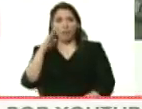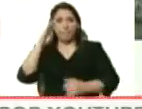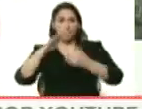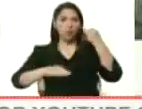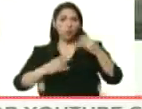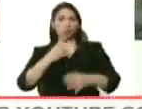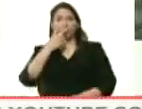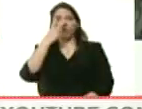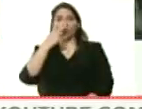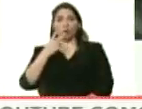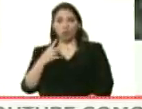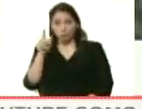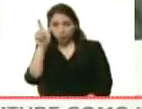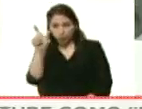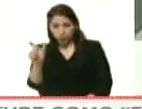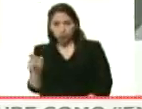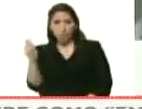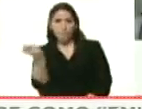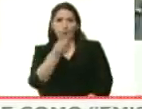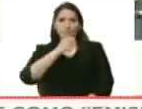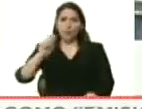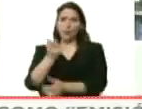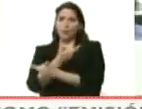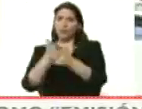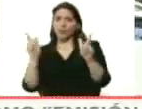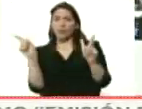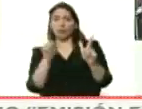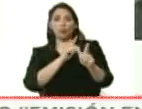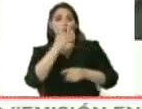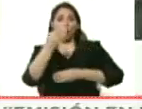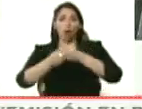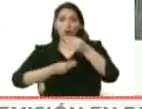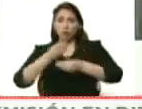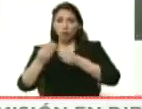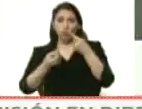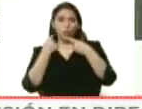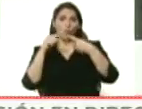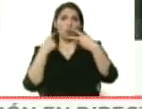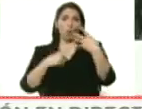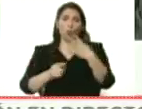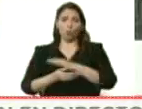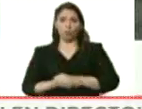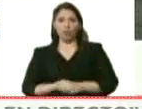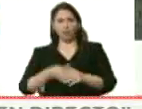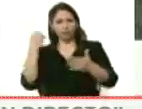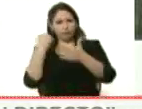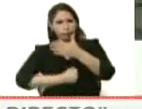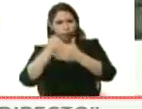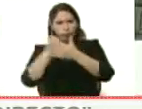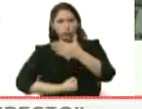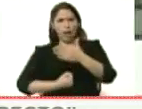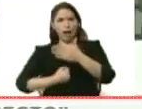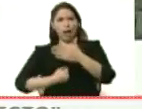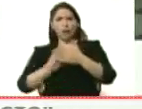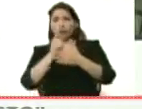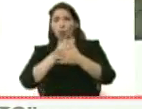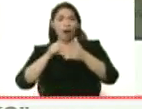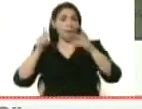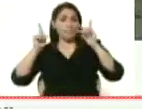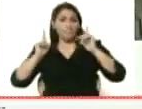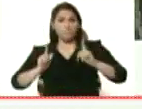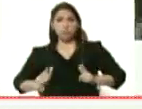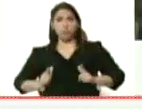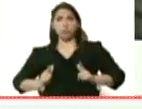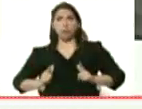aquel paladín de la libertad, que no había hecho otra cosa sino luchar incansablemente por